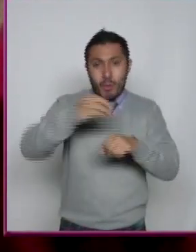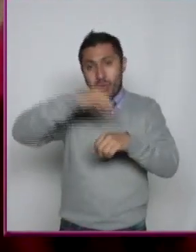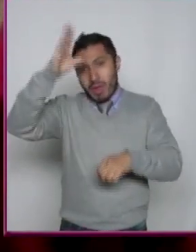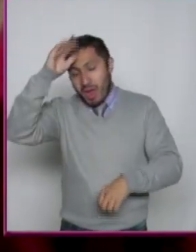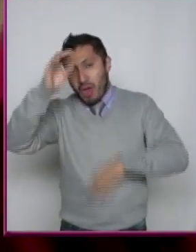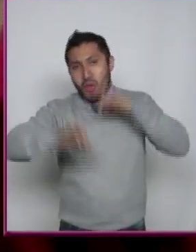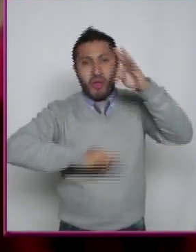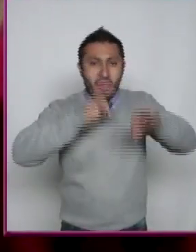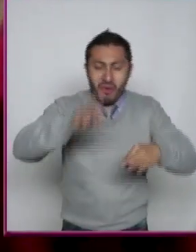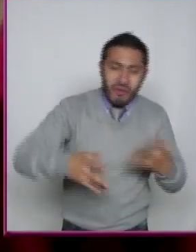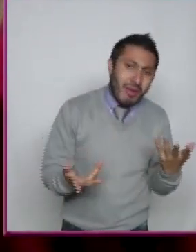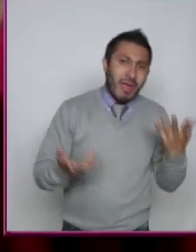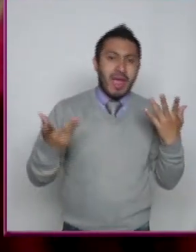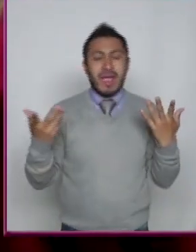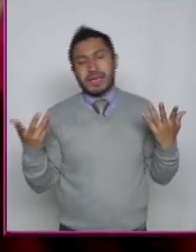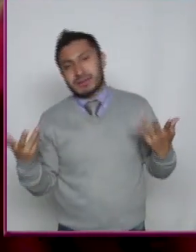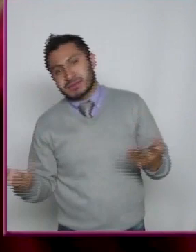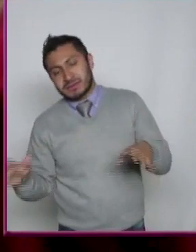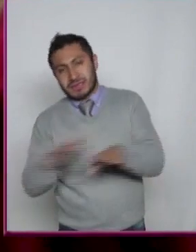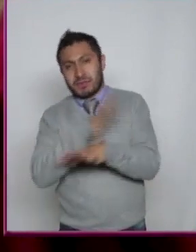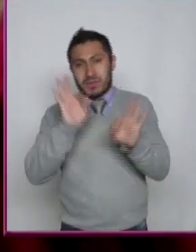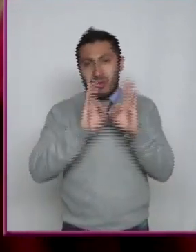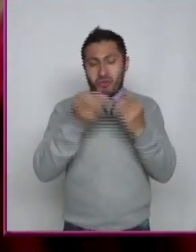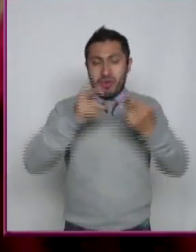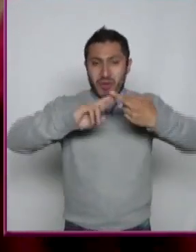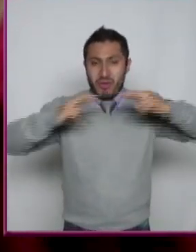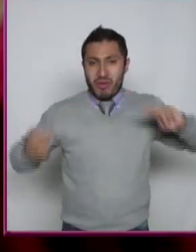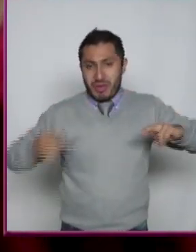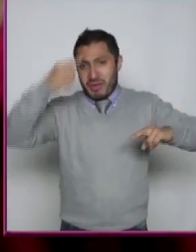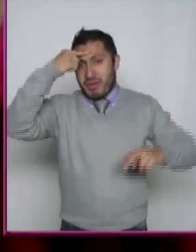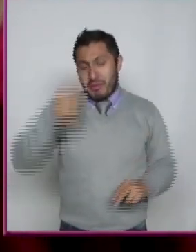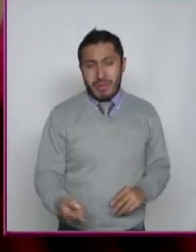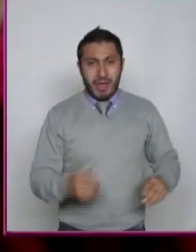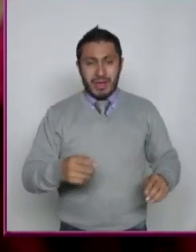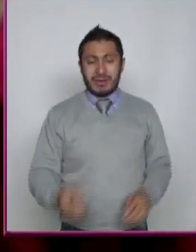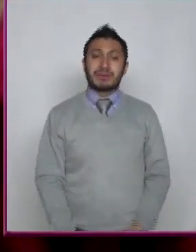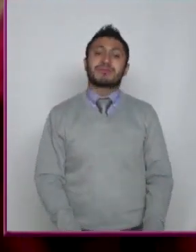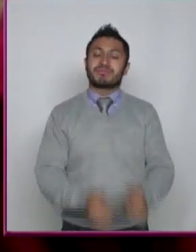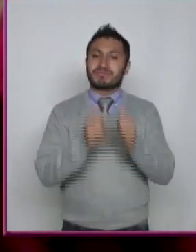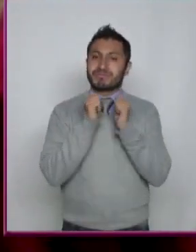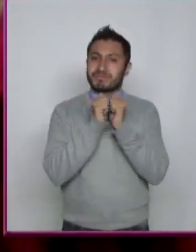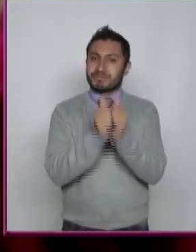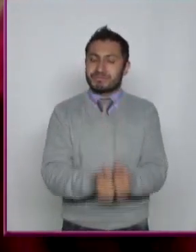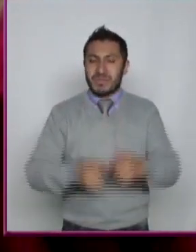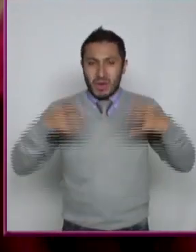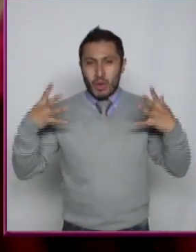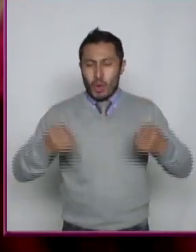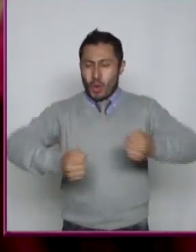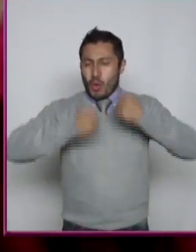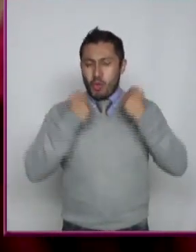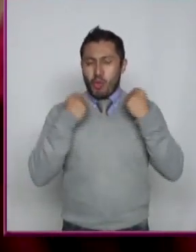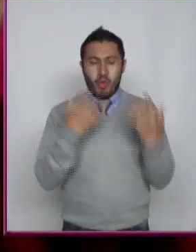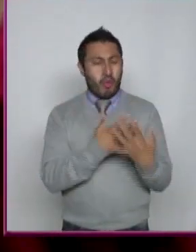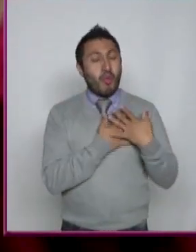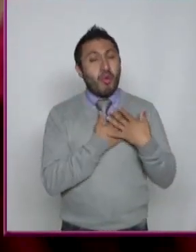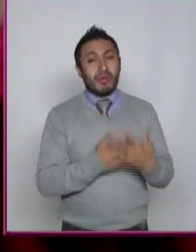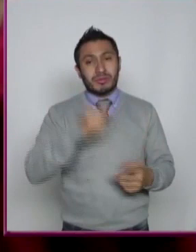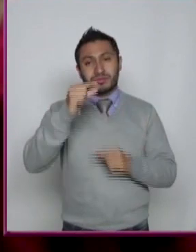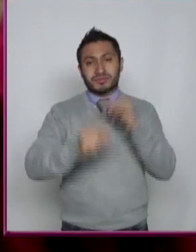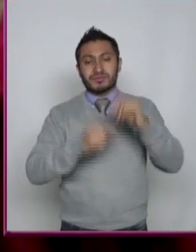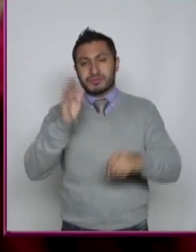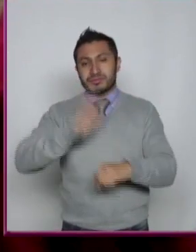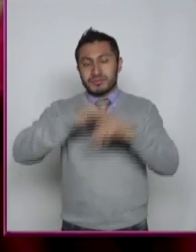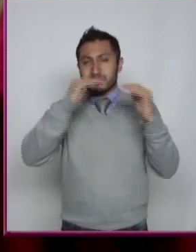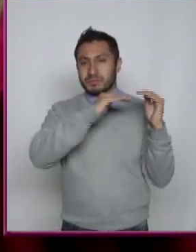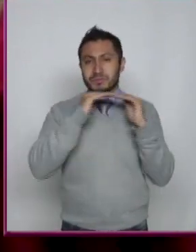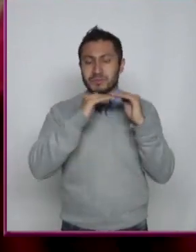tratos, cambiar como la dinámica de la relación para que pueda pasar de ser esta relación como con muchísimo fuego a ser algo un poco más